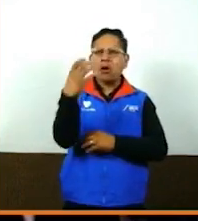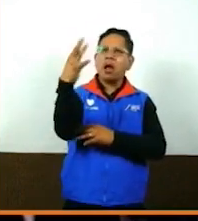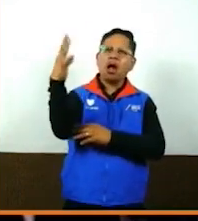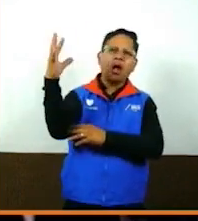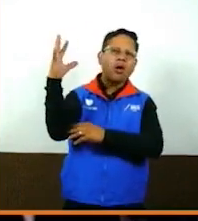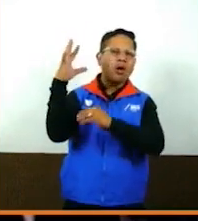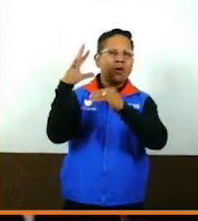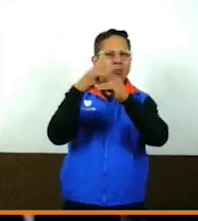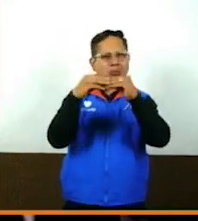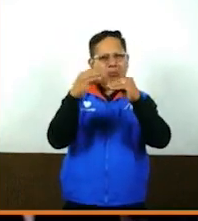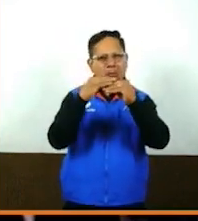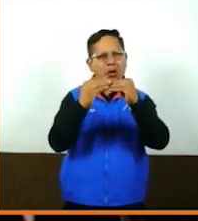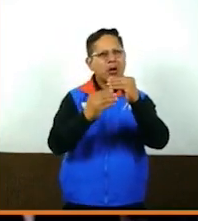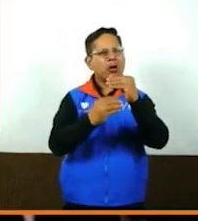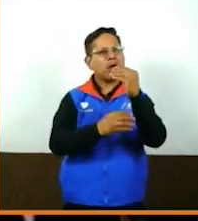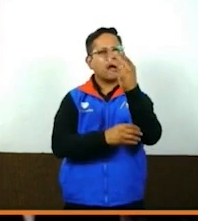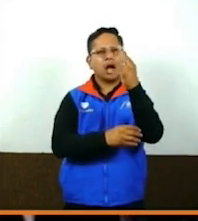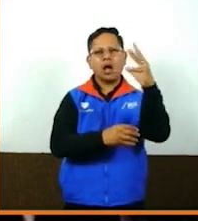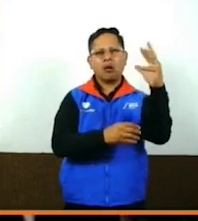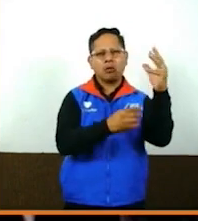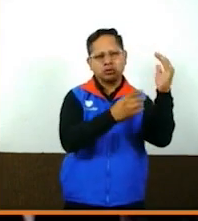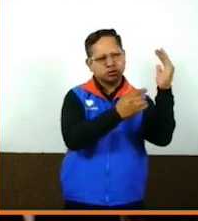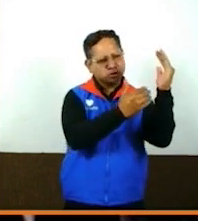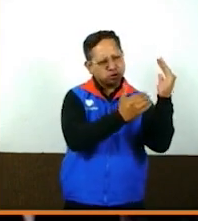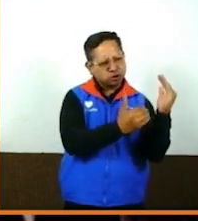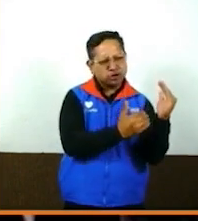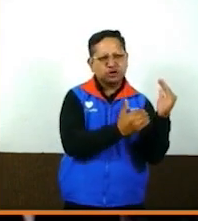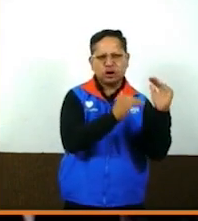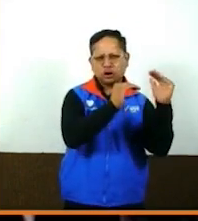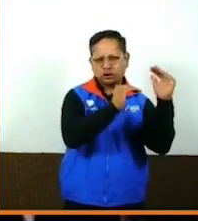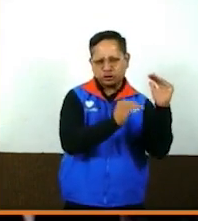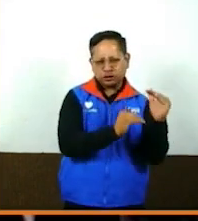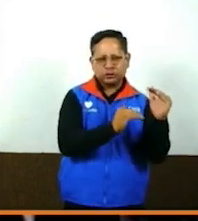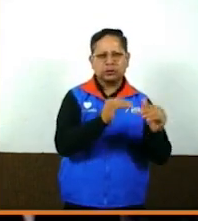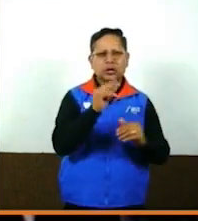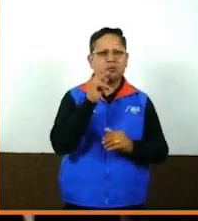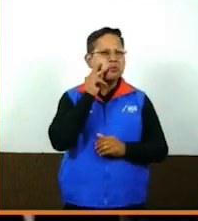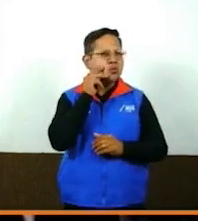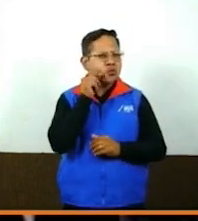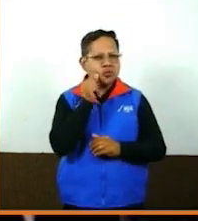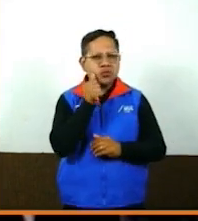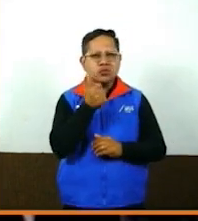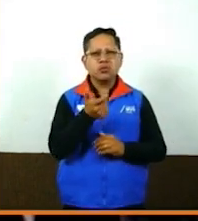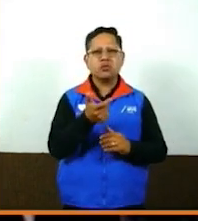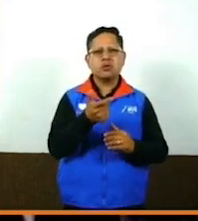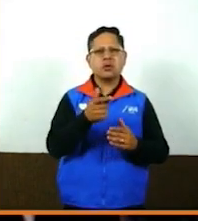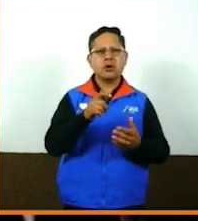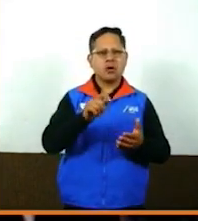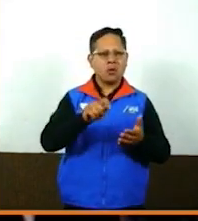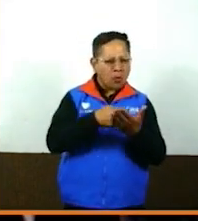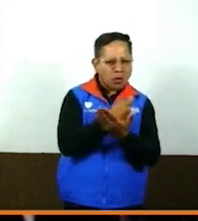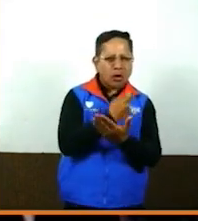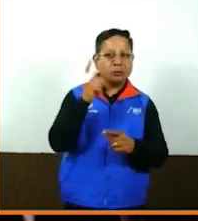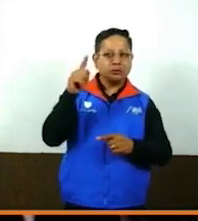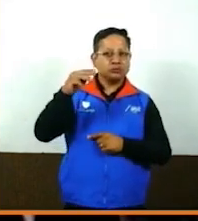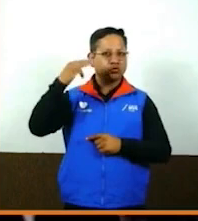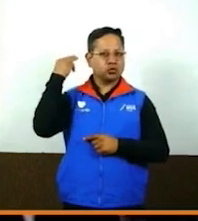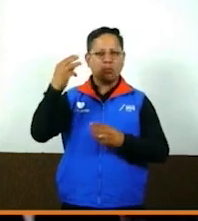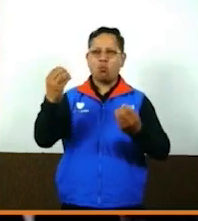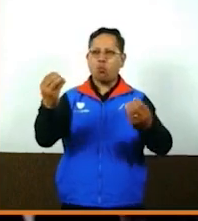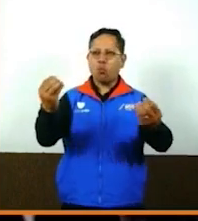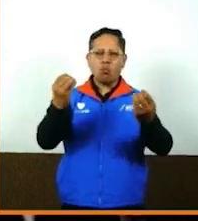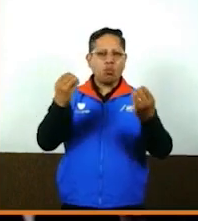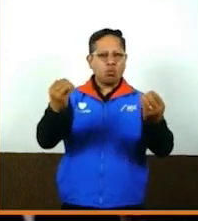mango, hay árboles de limón, bueno, arbolitos chiquitos, pero son de limón. Hay árboles de aguacate, que en Michoacán hay